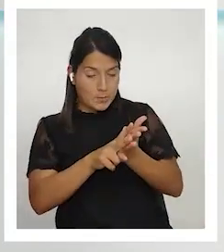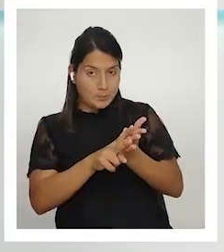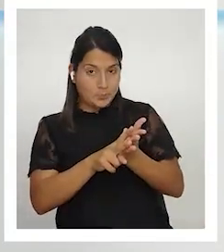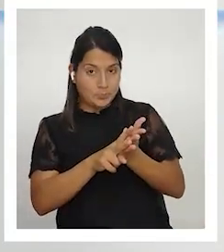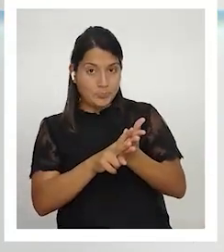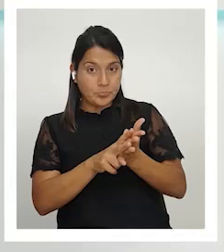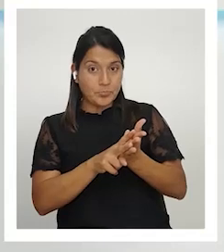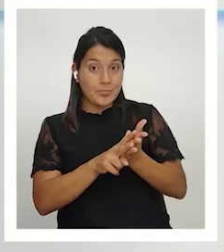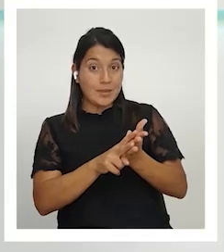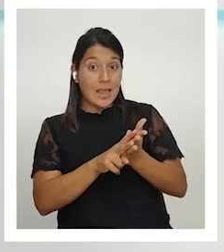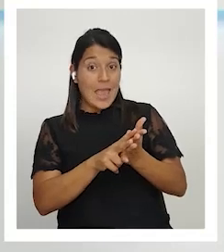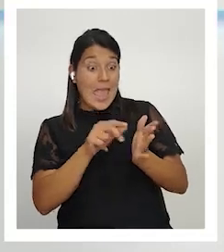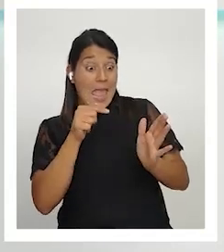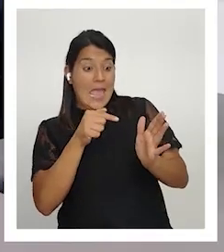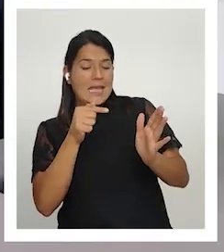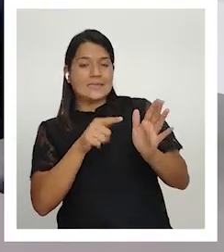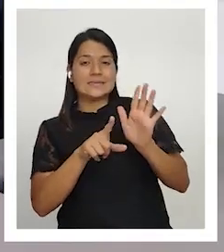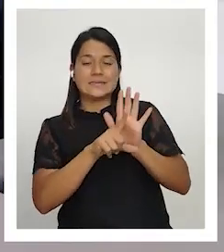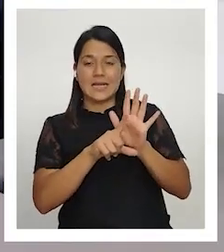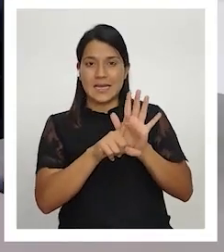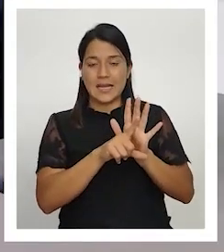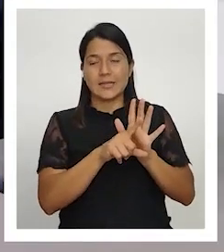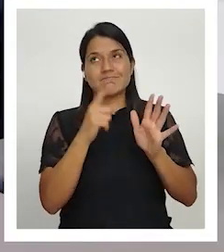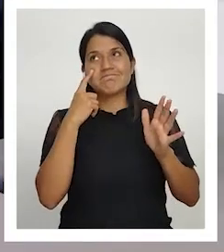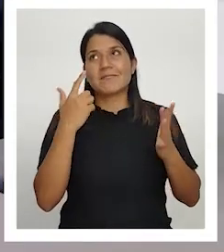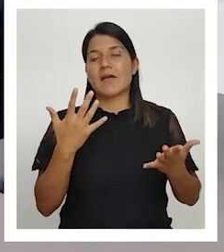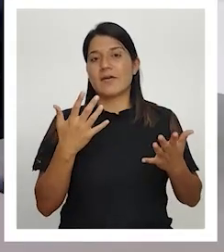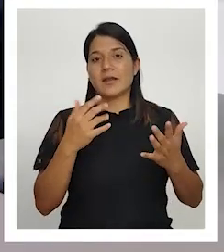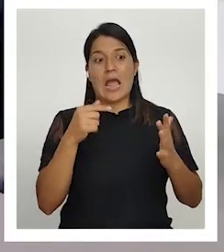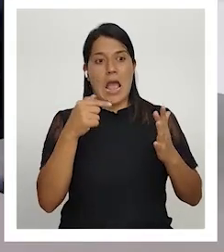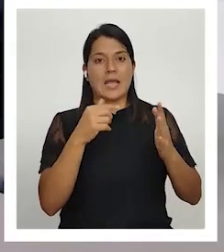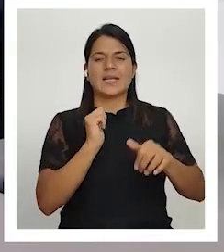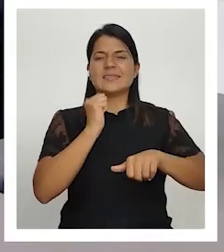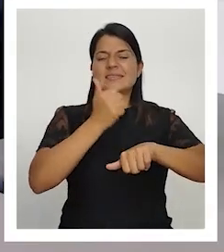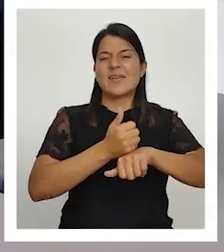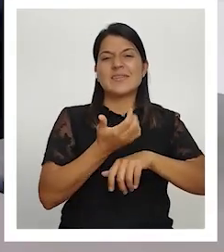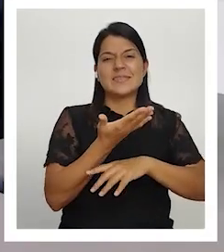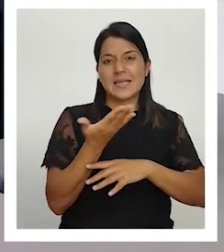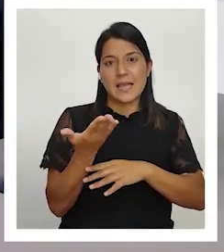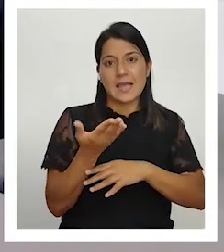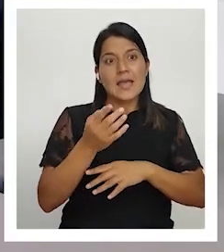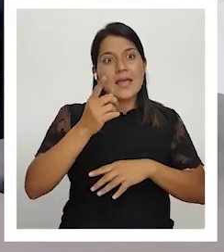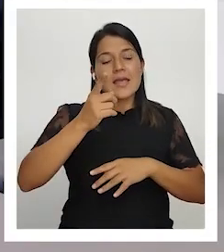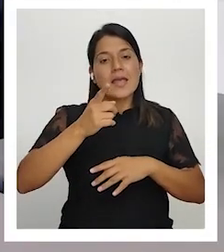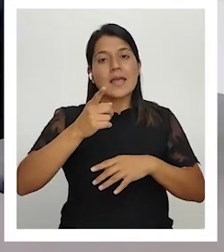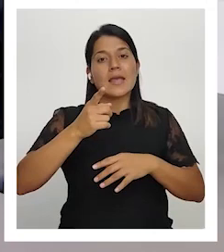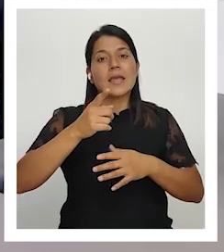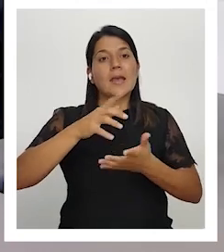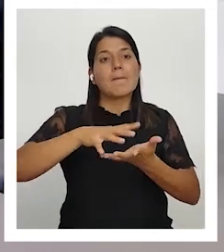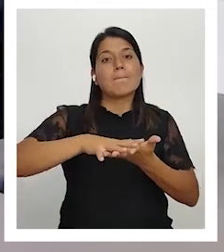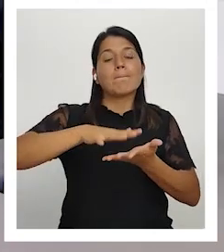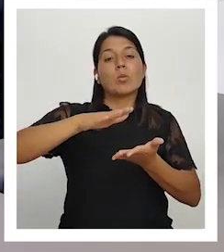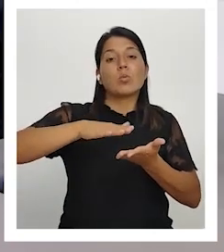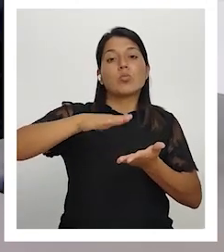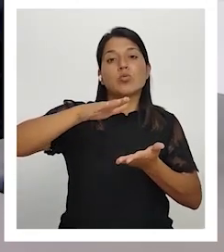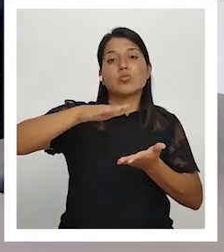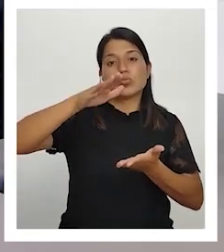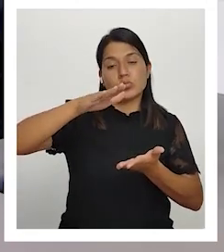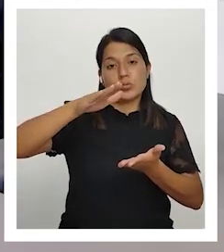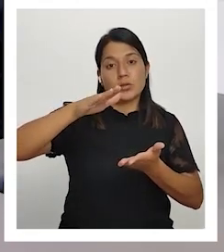misma... de ahí vamos a ver, se establece que se den incrementos desde nuestro punto de vista